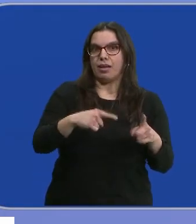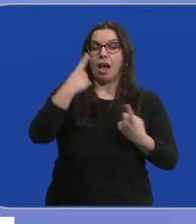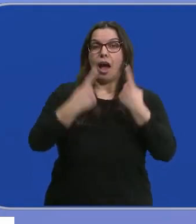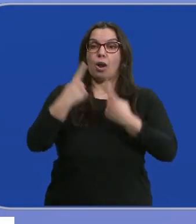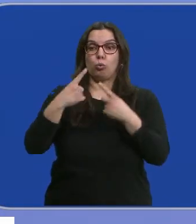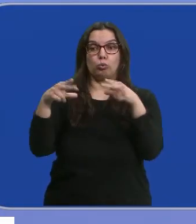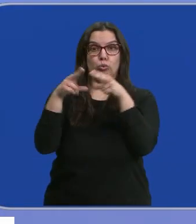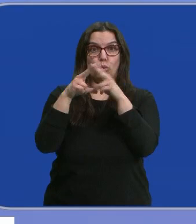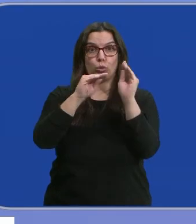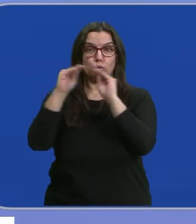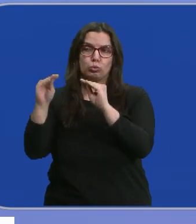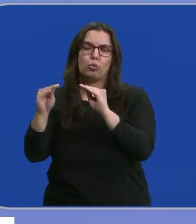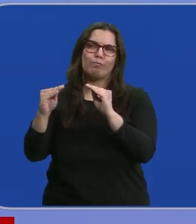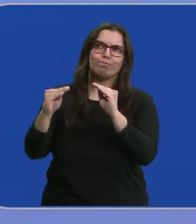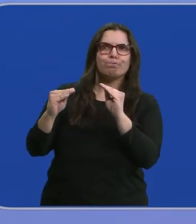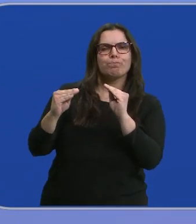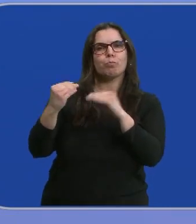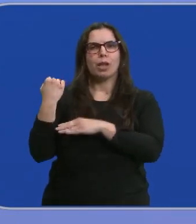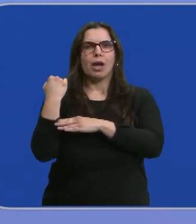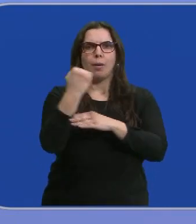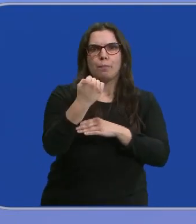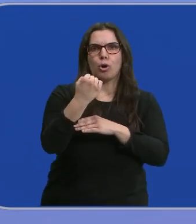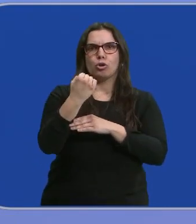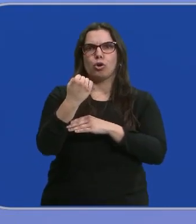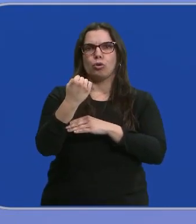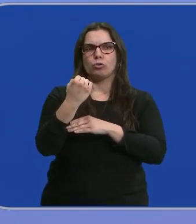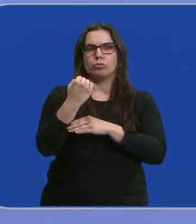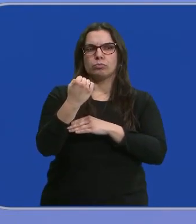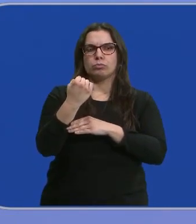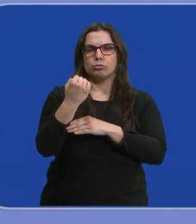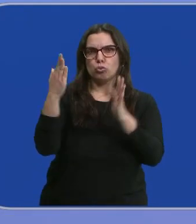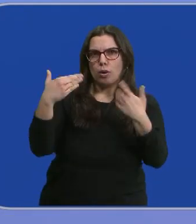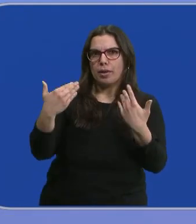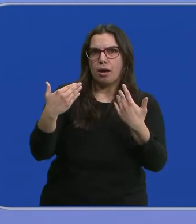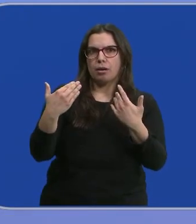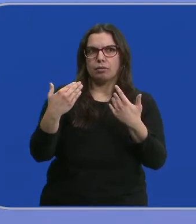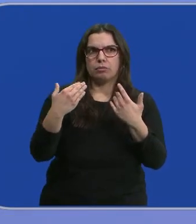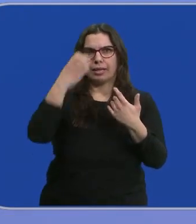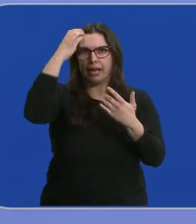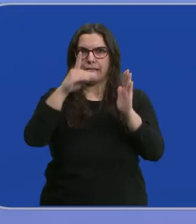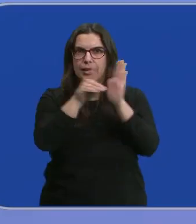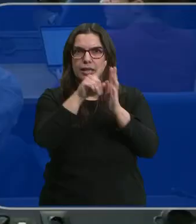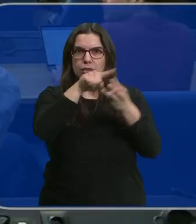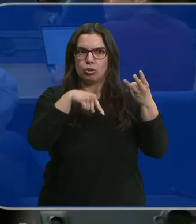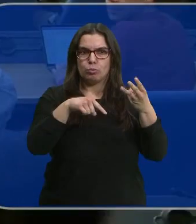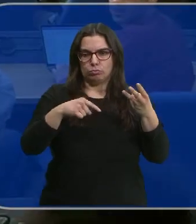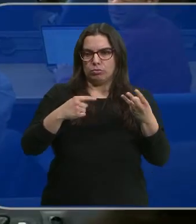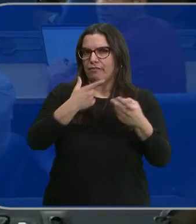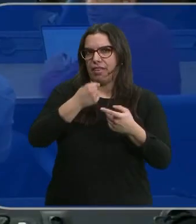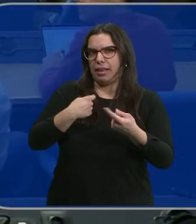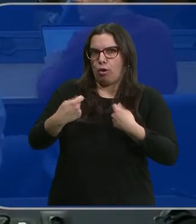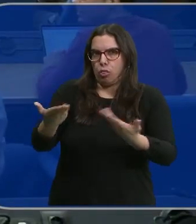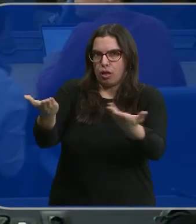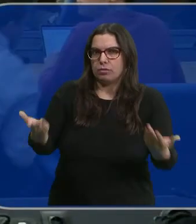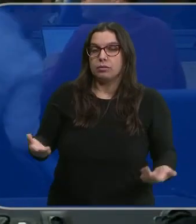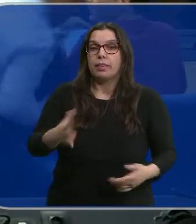algunos de sus socios no tenían claro el apoyo a estos reales decretos, pues es tan fácil como negociar. Algo que de